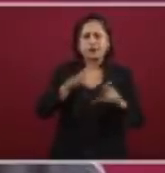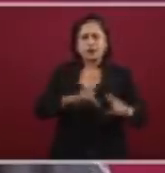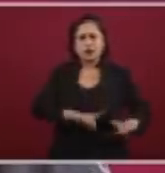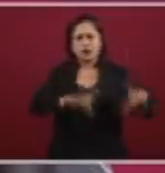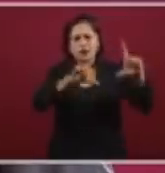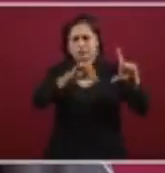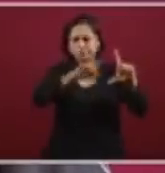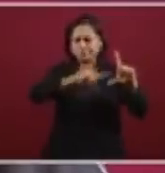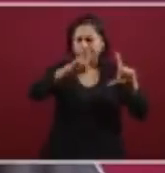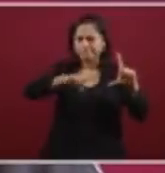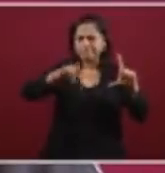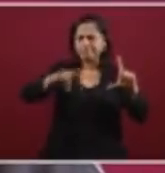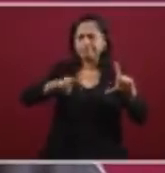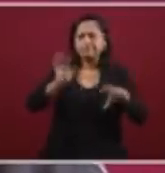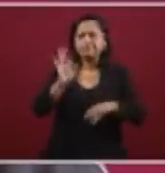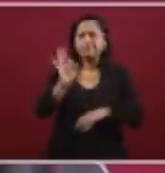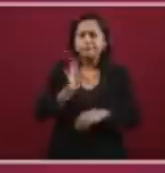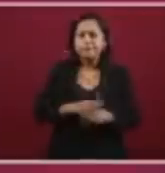d